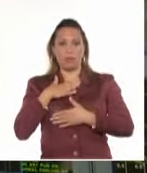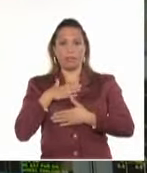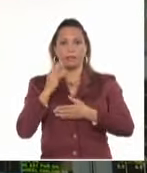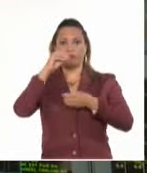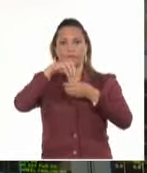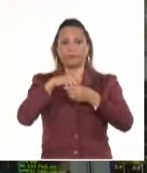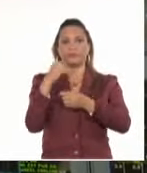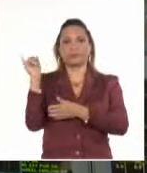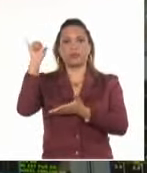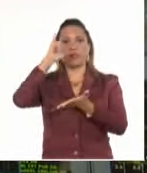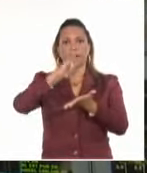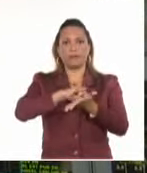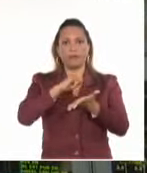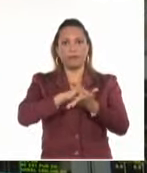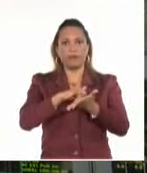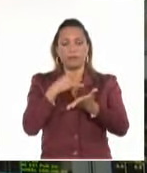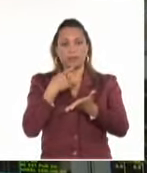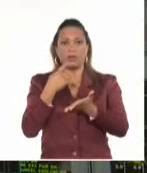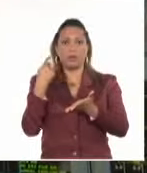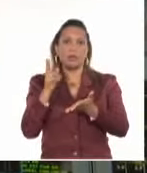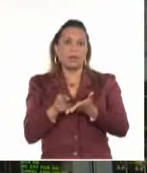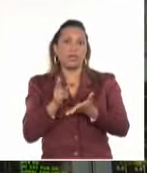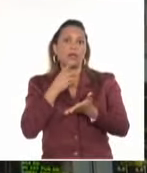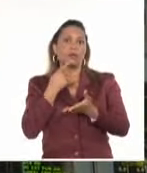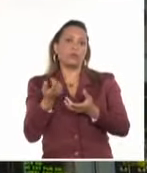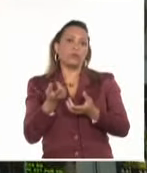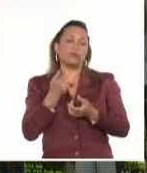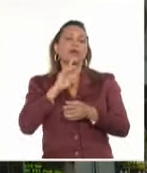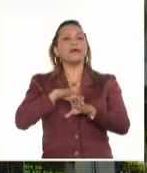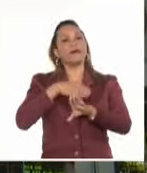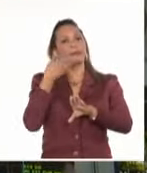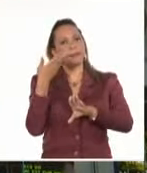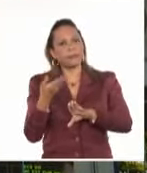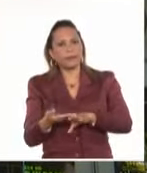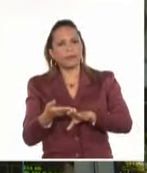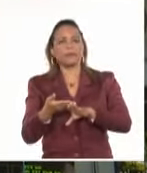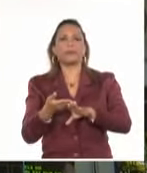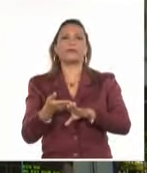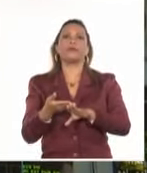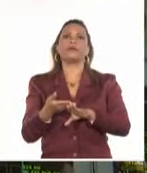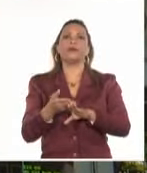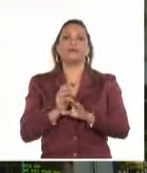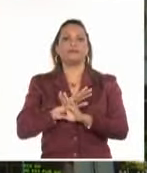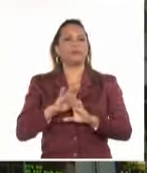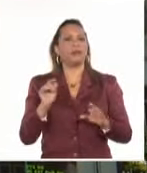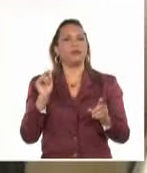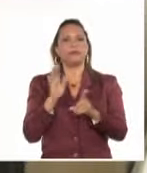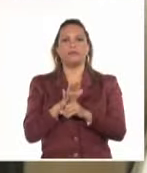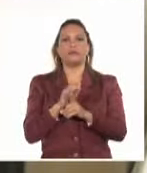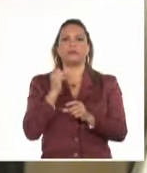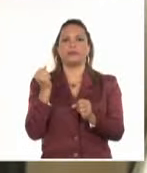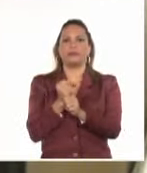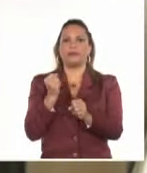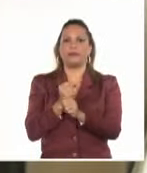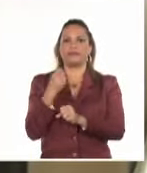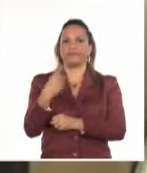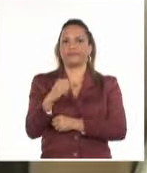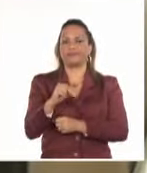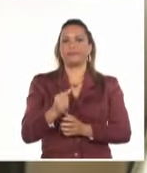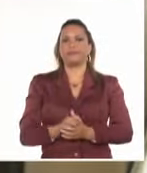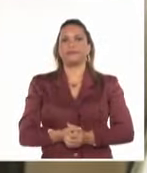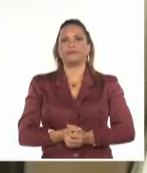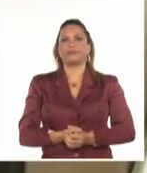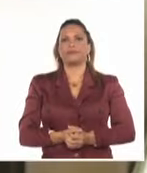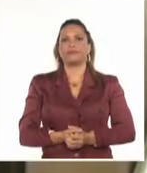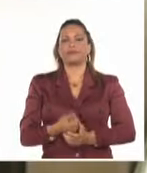que requiere nuestra autoridad aeronáutica, y posteriormente a esto pues ya se incorporaría a la explotación. Tuvimos la oportunidad de ir a